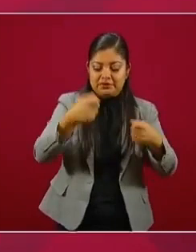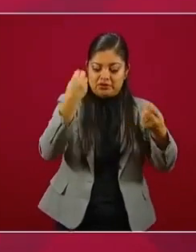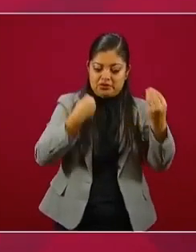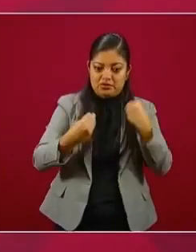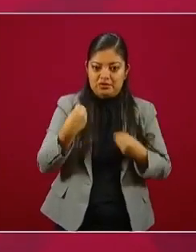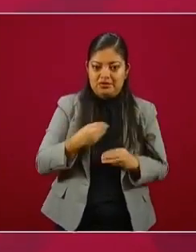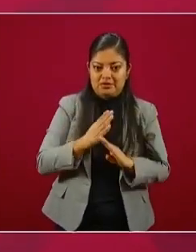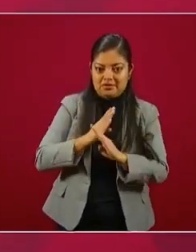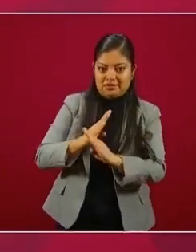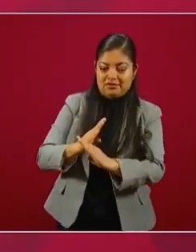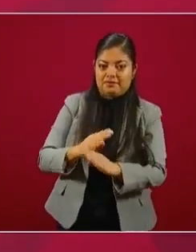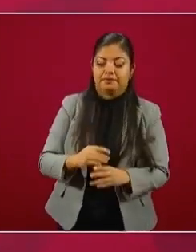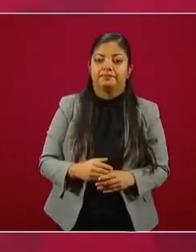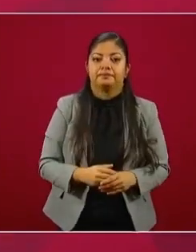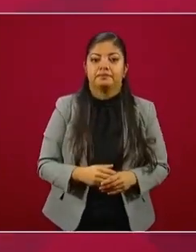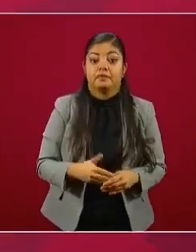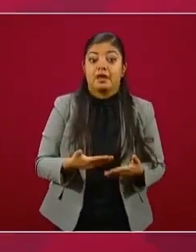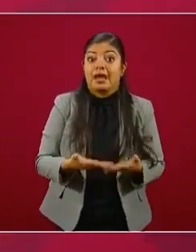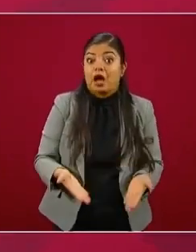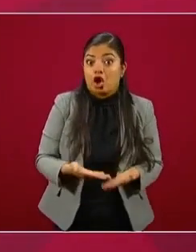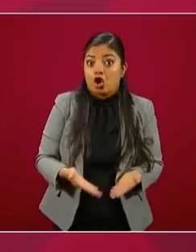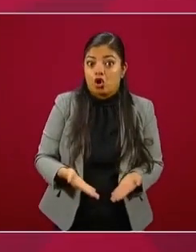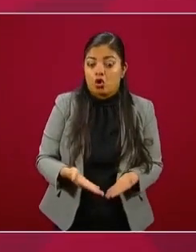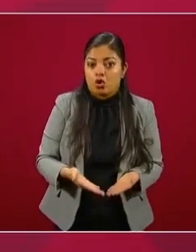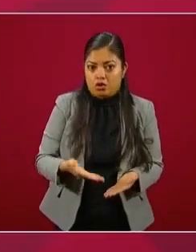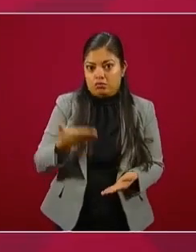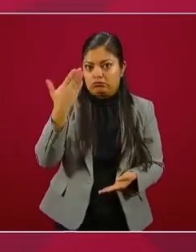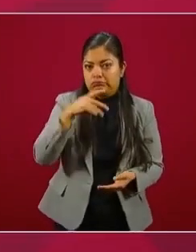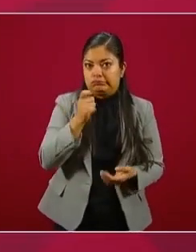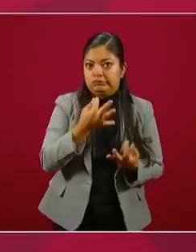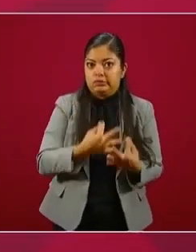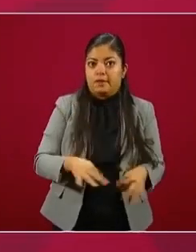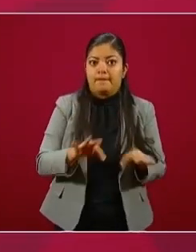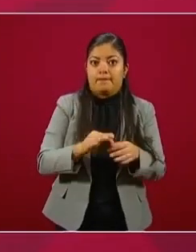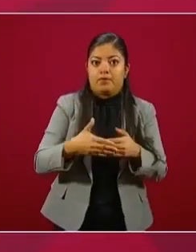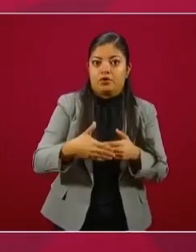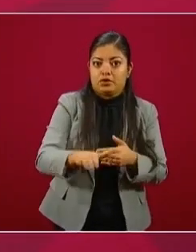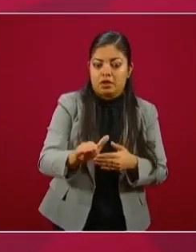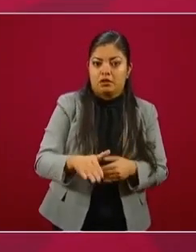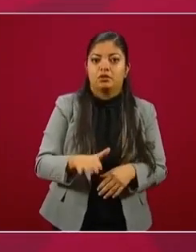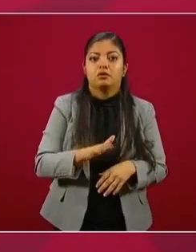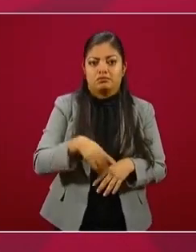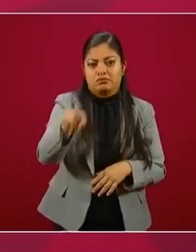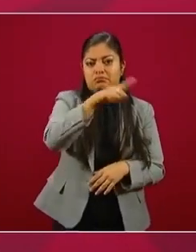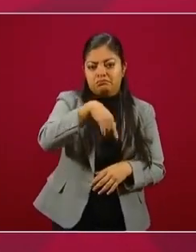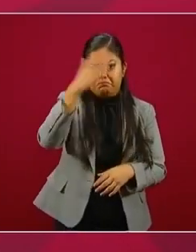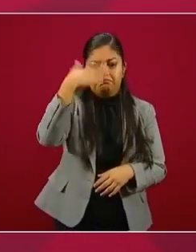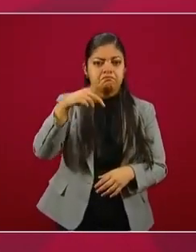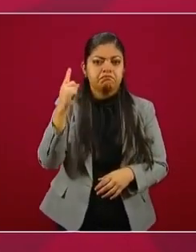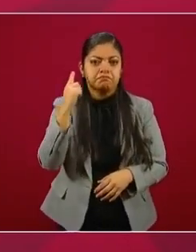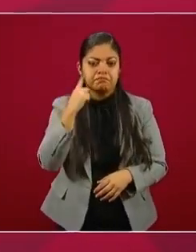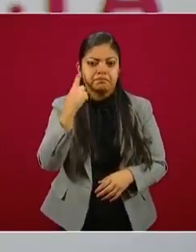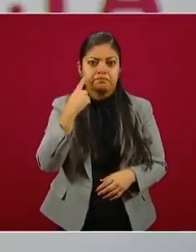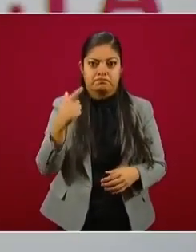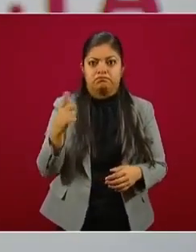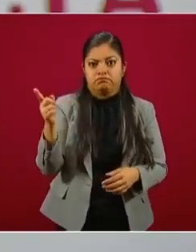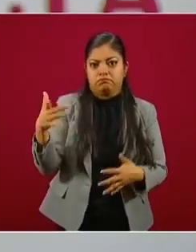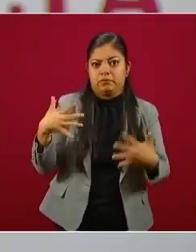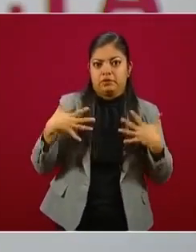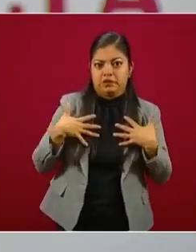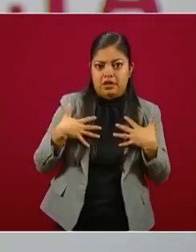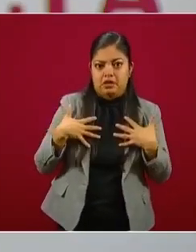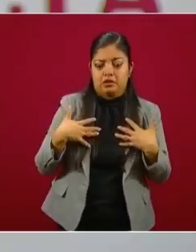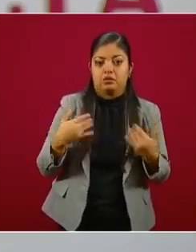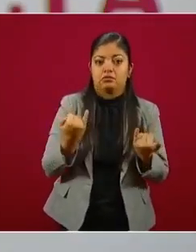relevante, porque ¿quién en México no conoce el trabajo que ha hecho la Fundación Teletón y muy señaladamente